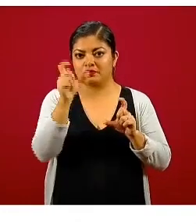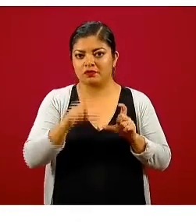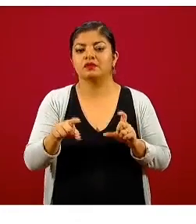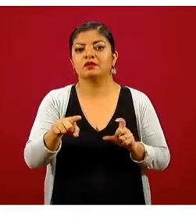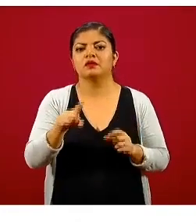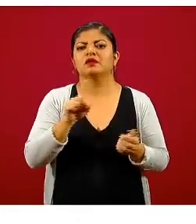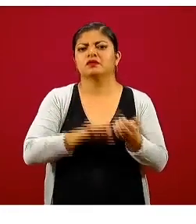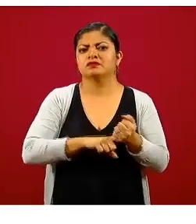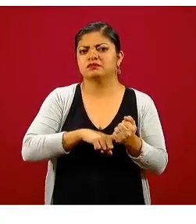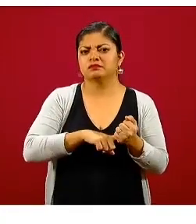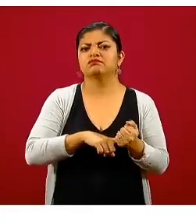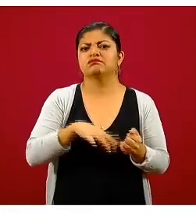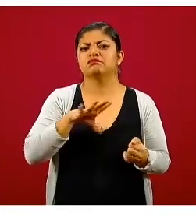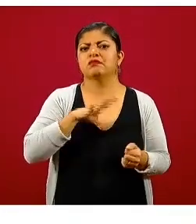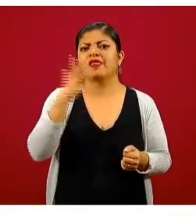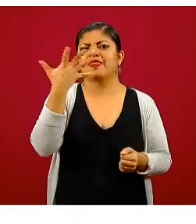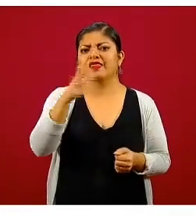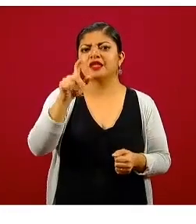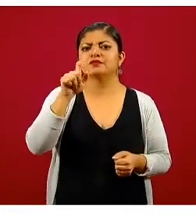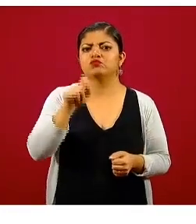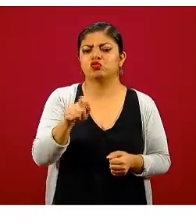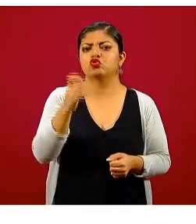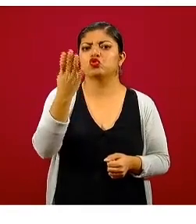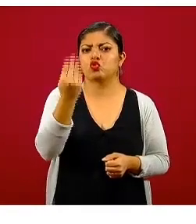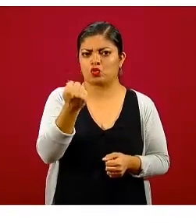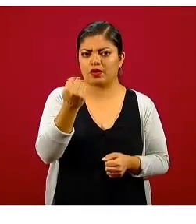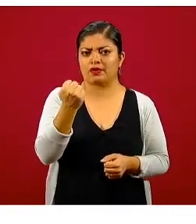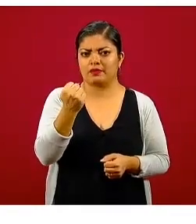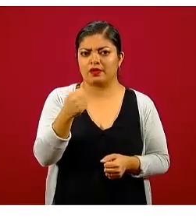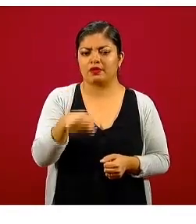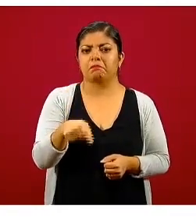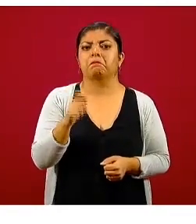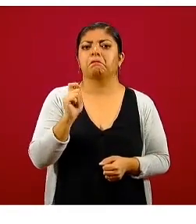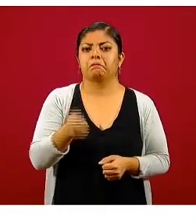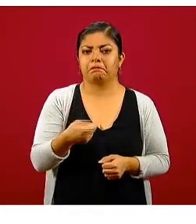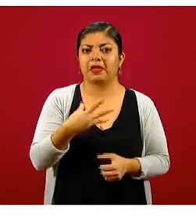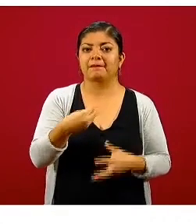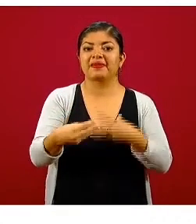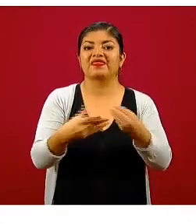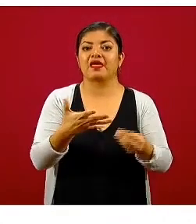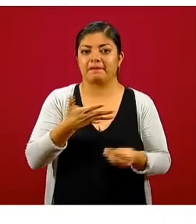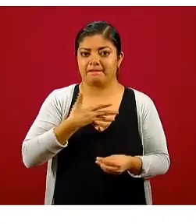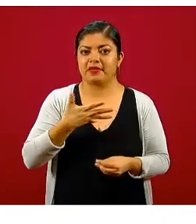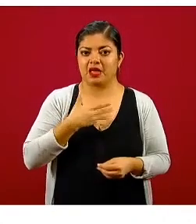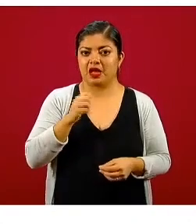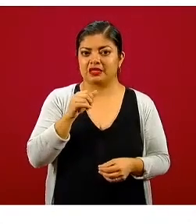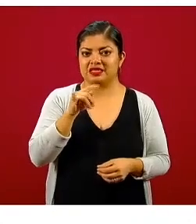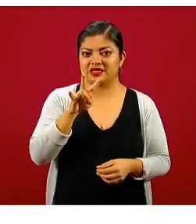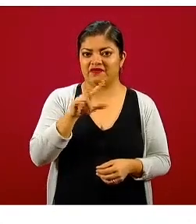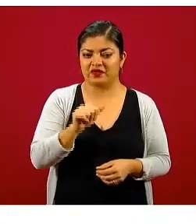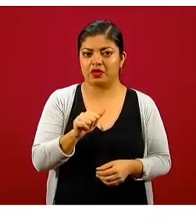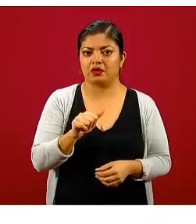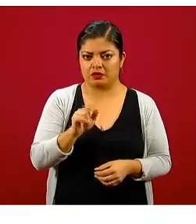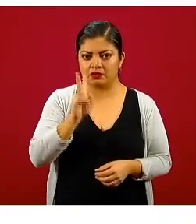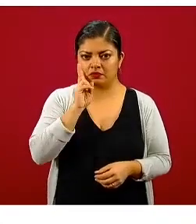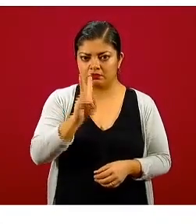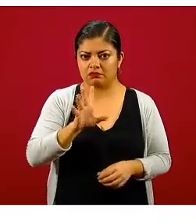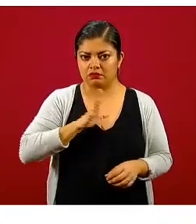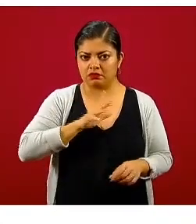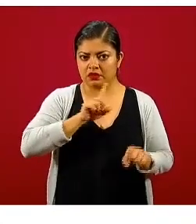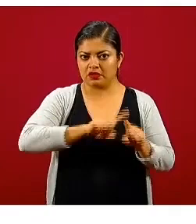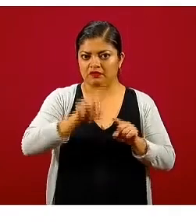incidencia acumulada, 10.9 es la nacional para la epidemia activa, y la distribución la podemos ver